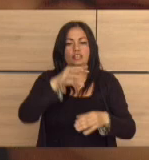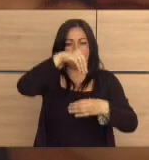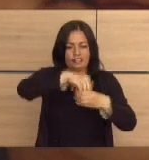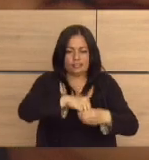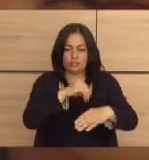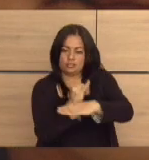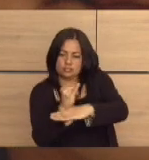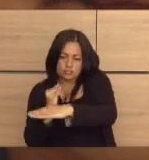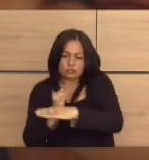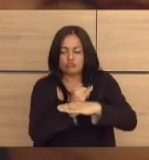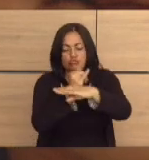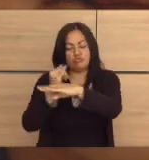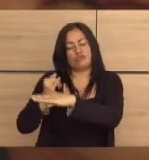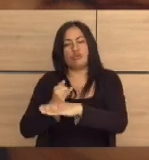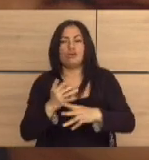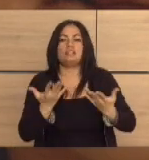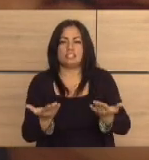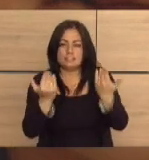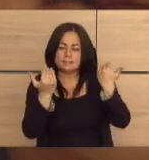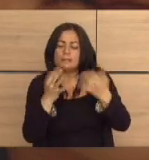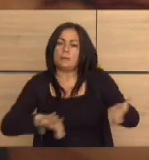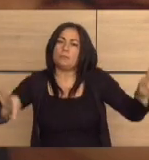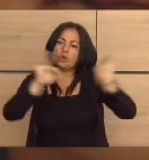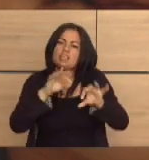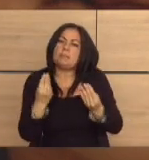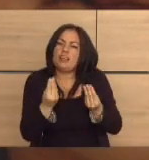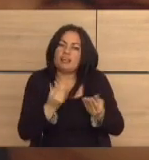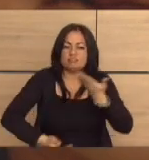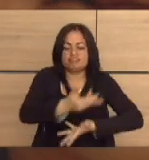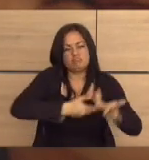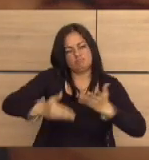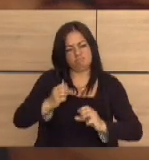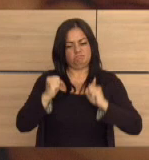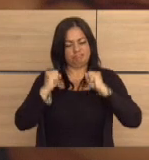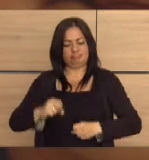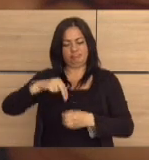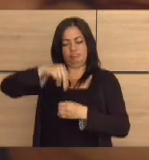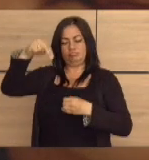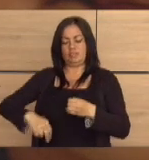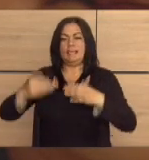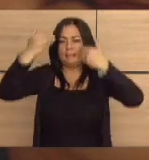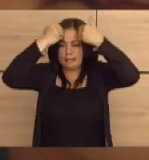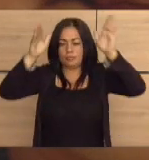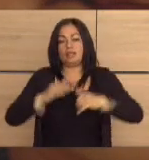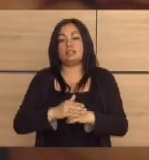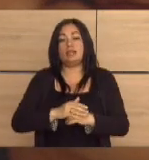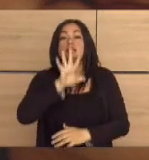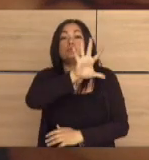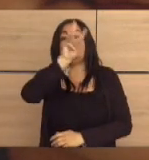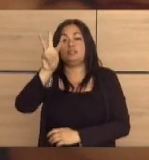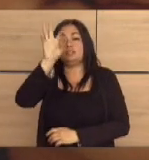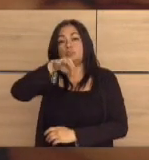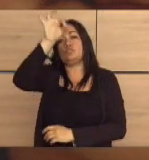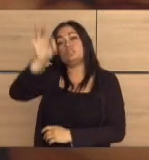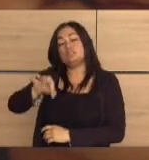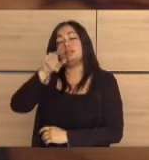las instituciones como un escenario muy importante para fortalecer el desarrollo ciudadano y la democracia. El 53%